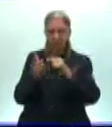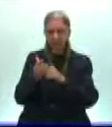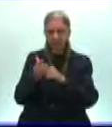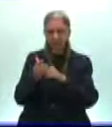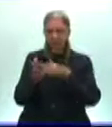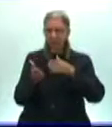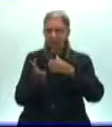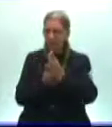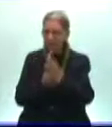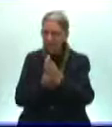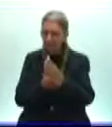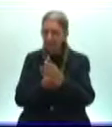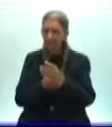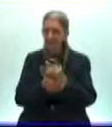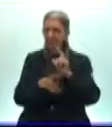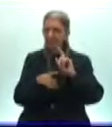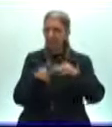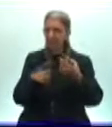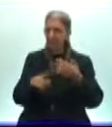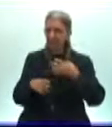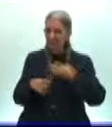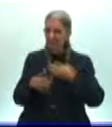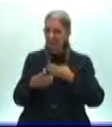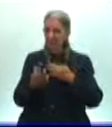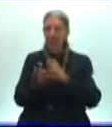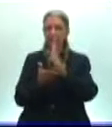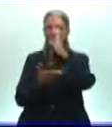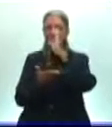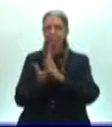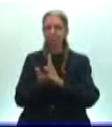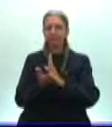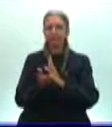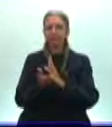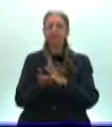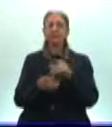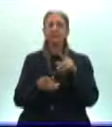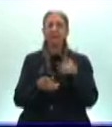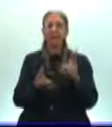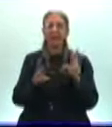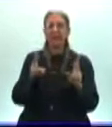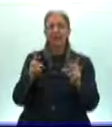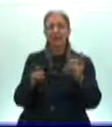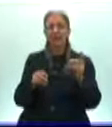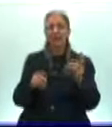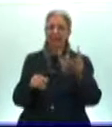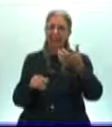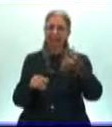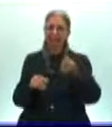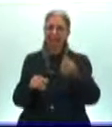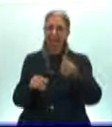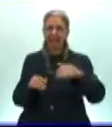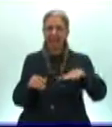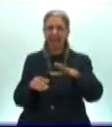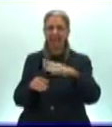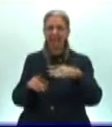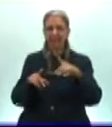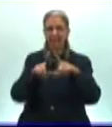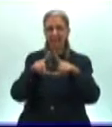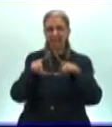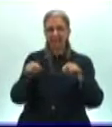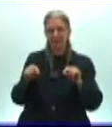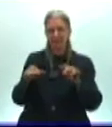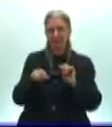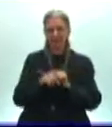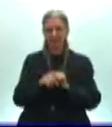recta y tendrían la altura que necesitan para calcular el área del triángulo. Pero hay